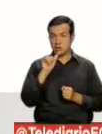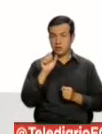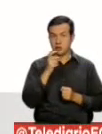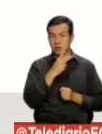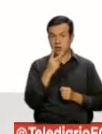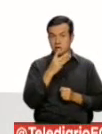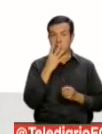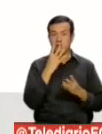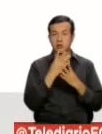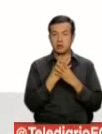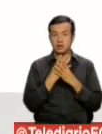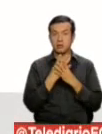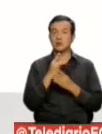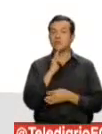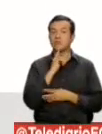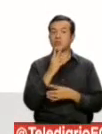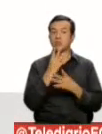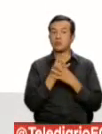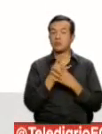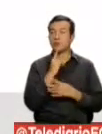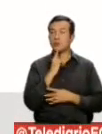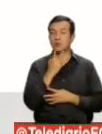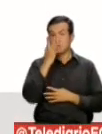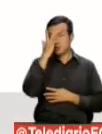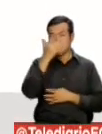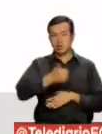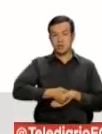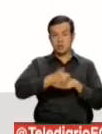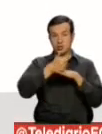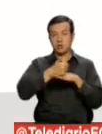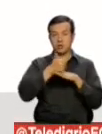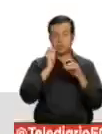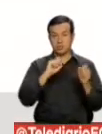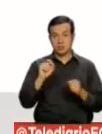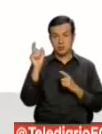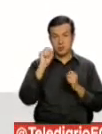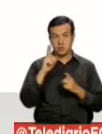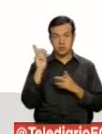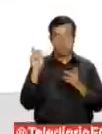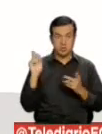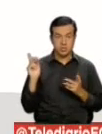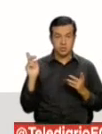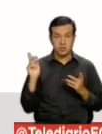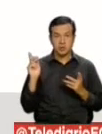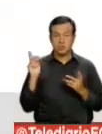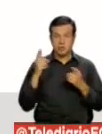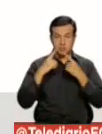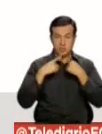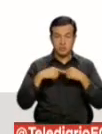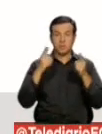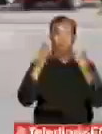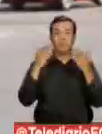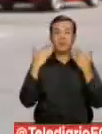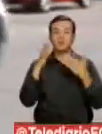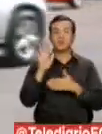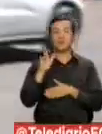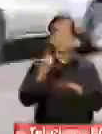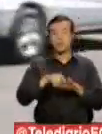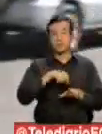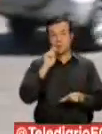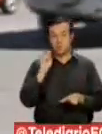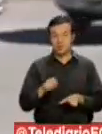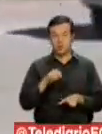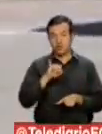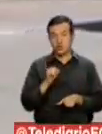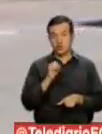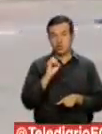fueron detenidos en Miami, Estados Unidos, por las autoridades migratorias, aunque fue ratificado en Guayaquil por su abogado defensor